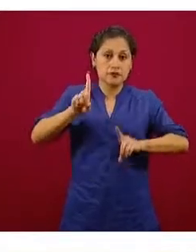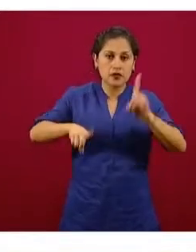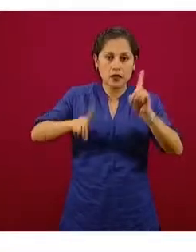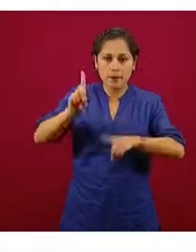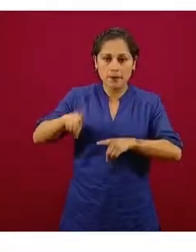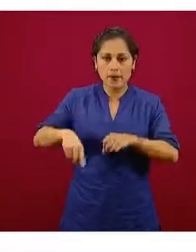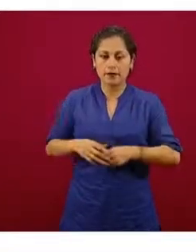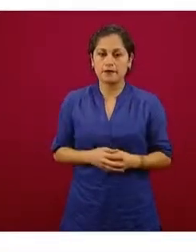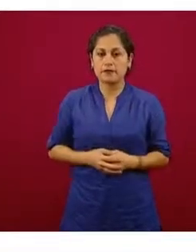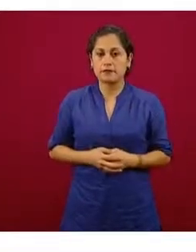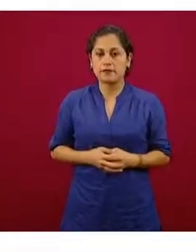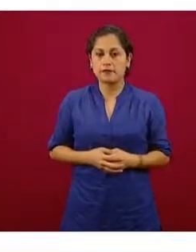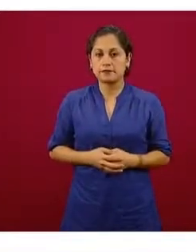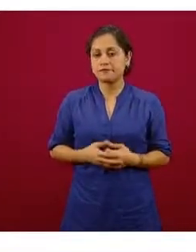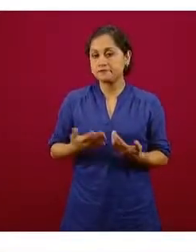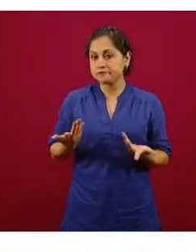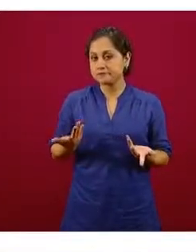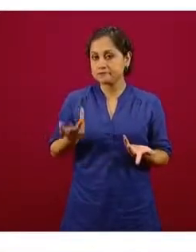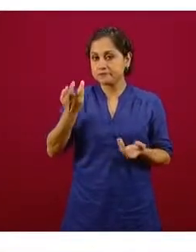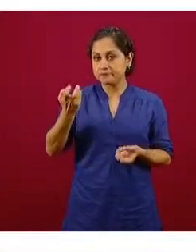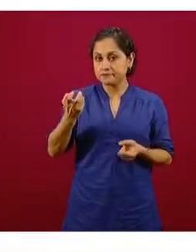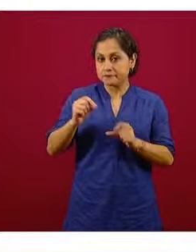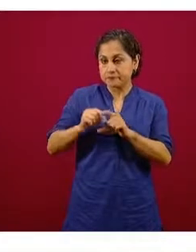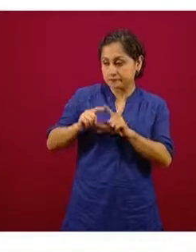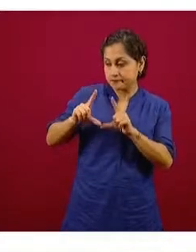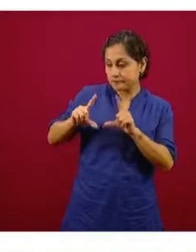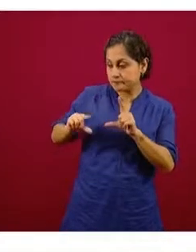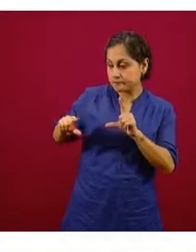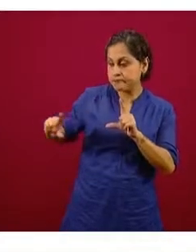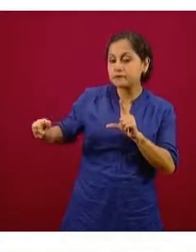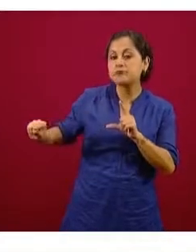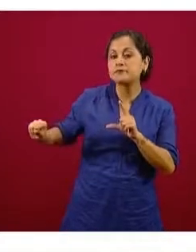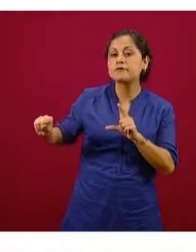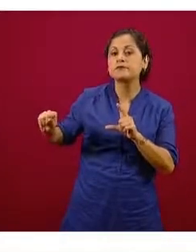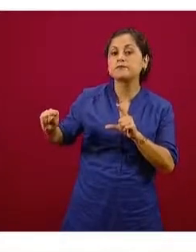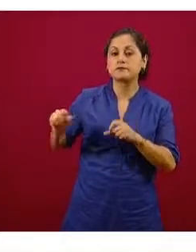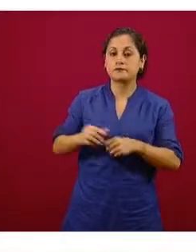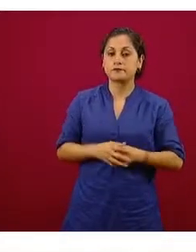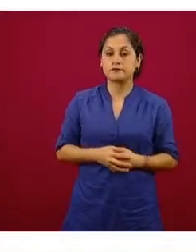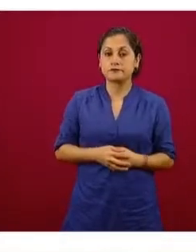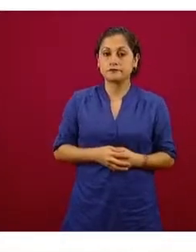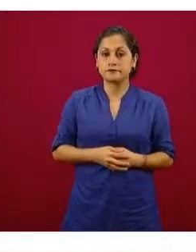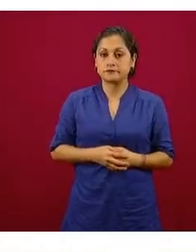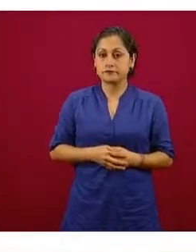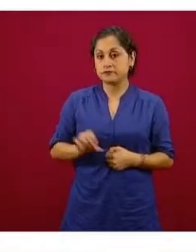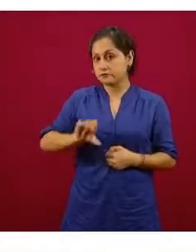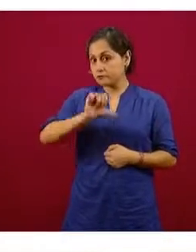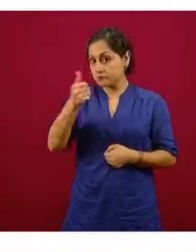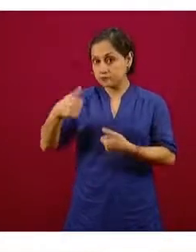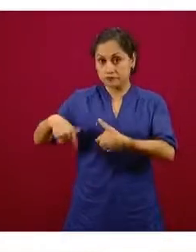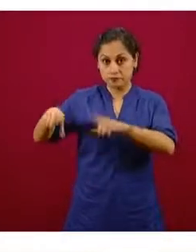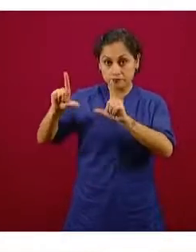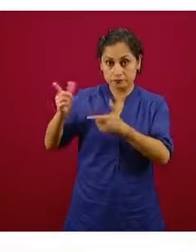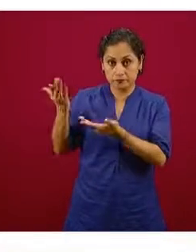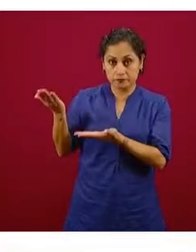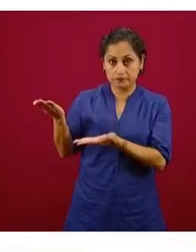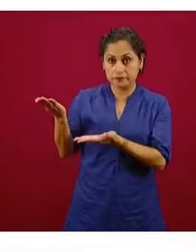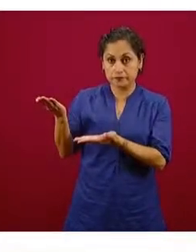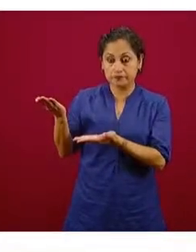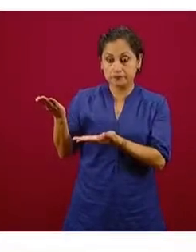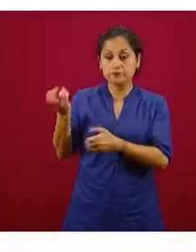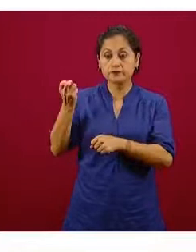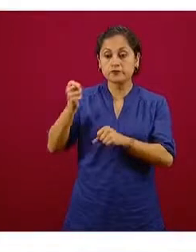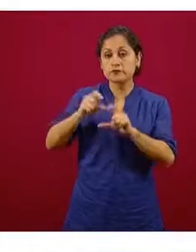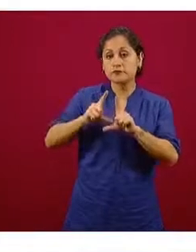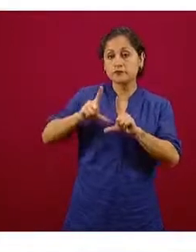estos casos que están en la barra de color naranja claro. Veamos la siguiente diapositiva, sería la carga